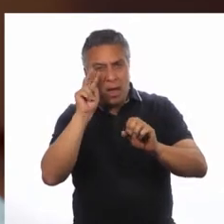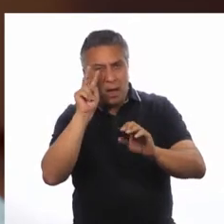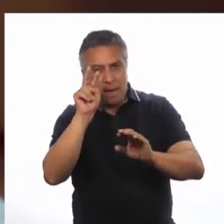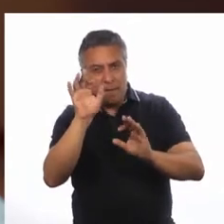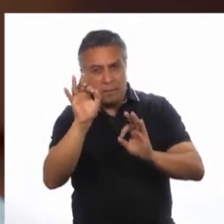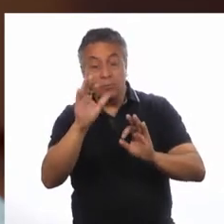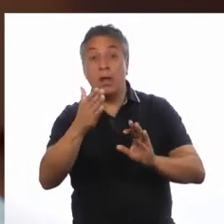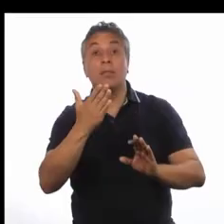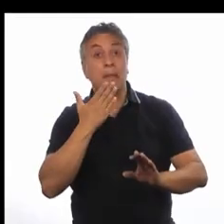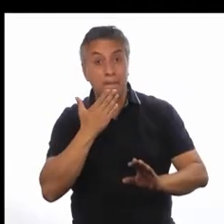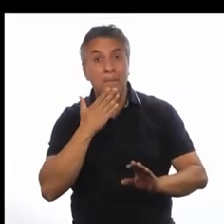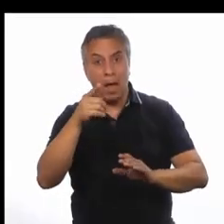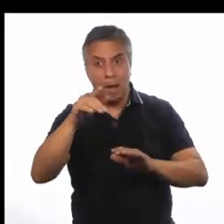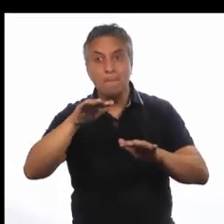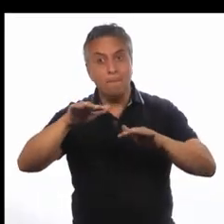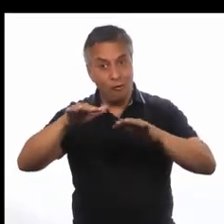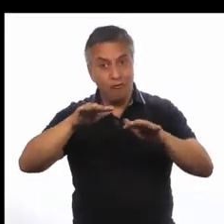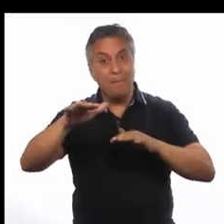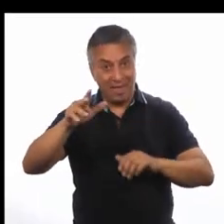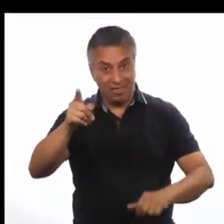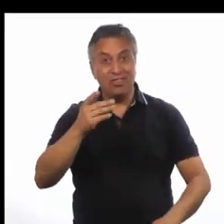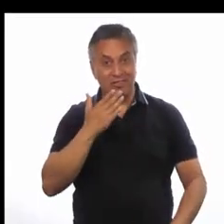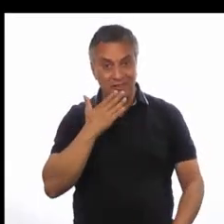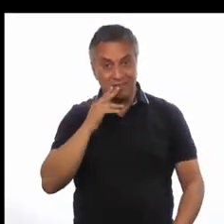en movimiento.